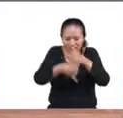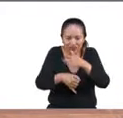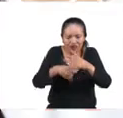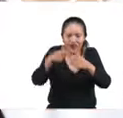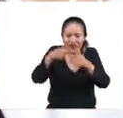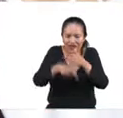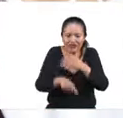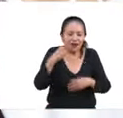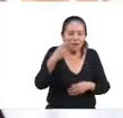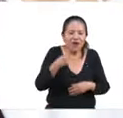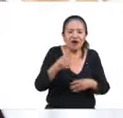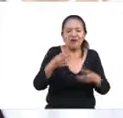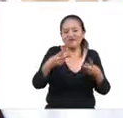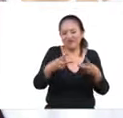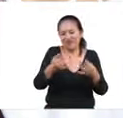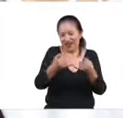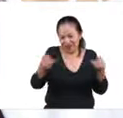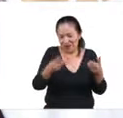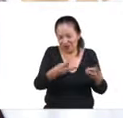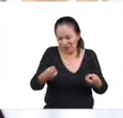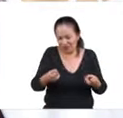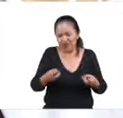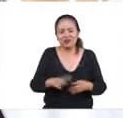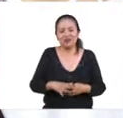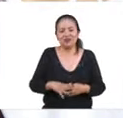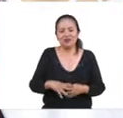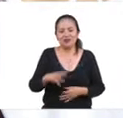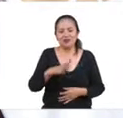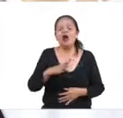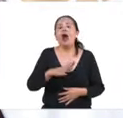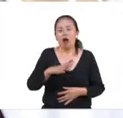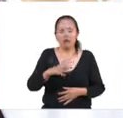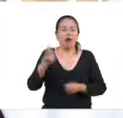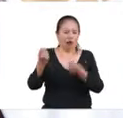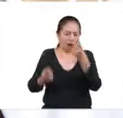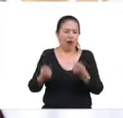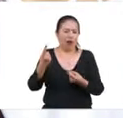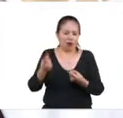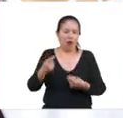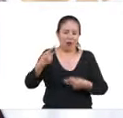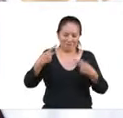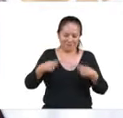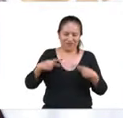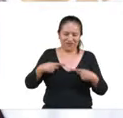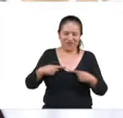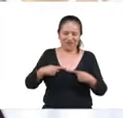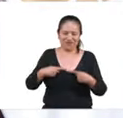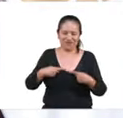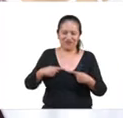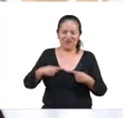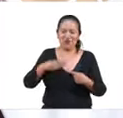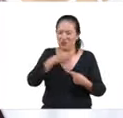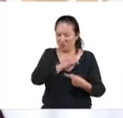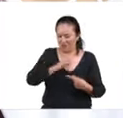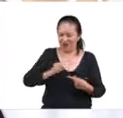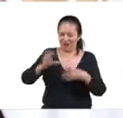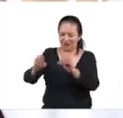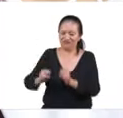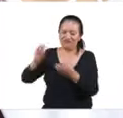registros cerrados. Y por otro lado, como les dije, ha habido detenciones, pero son detenciones menores. Lo que se está